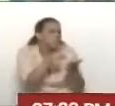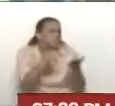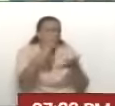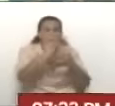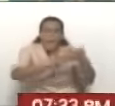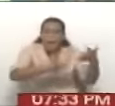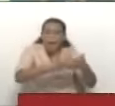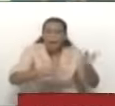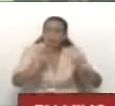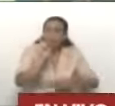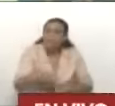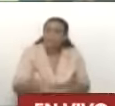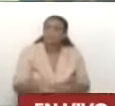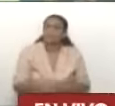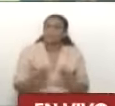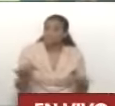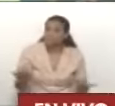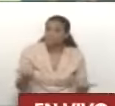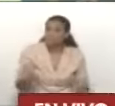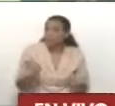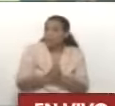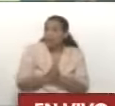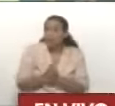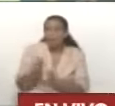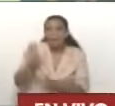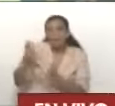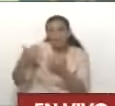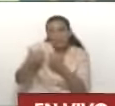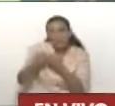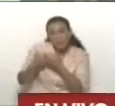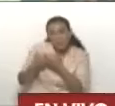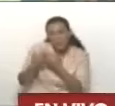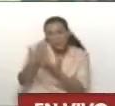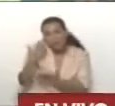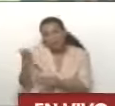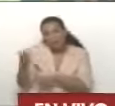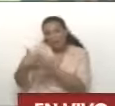cartas. Como me escribía Silita cuando estaba